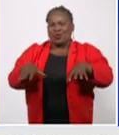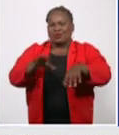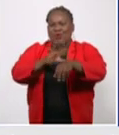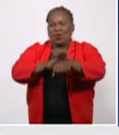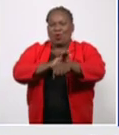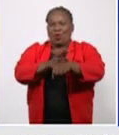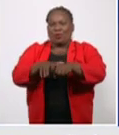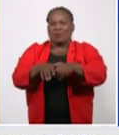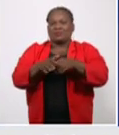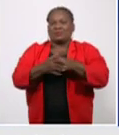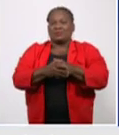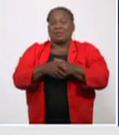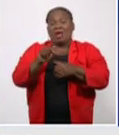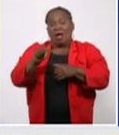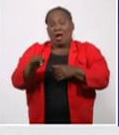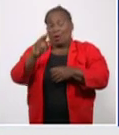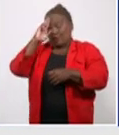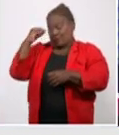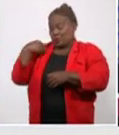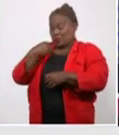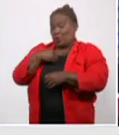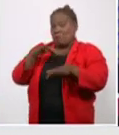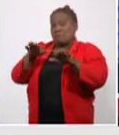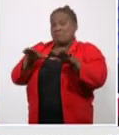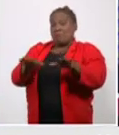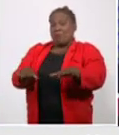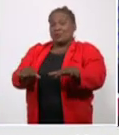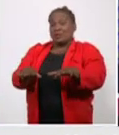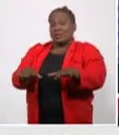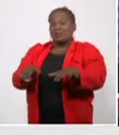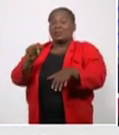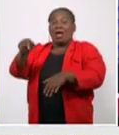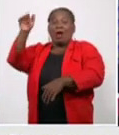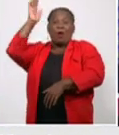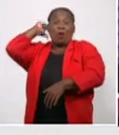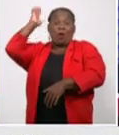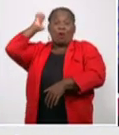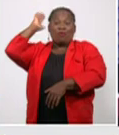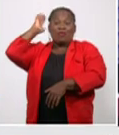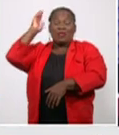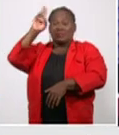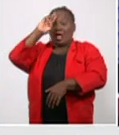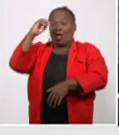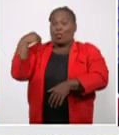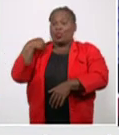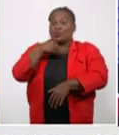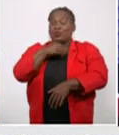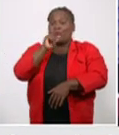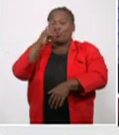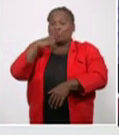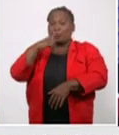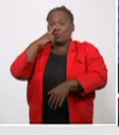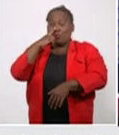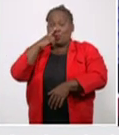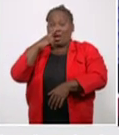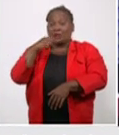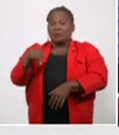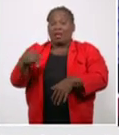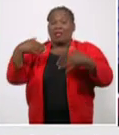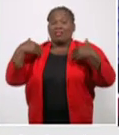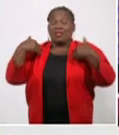propongo la pausa acostumbrada, doctor. Ha sido la conferencia de prensa del doctor Francisco Durán García, director nacional